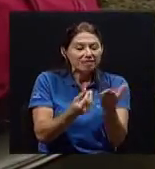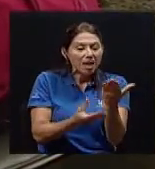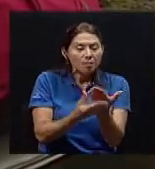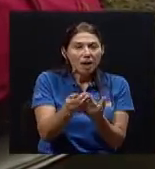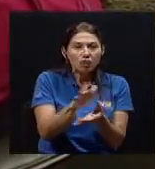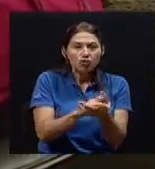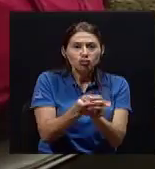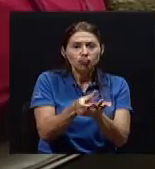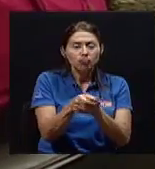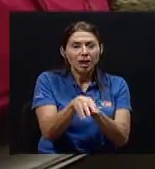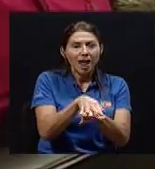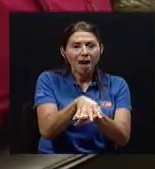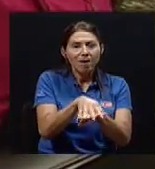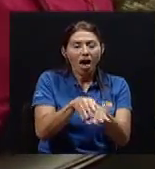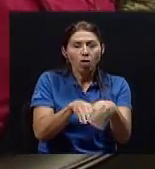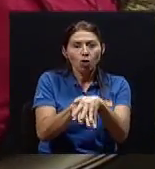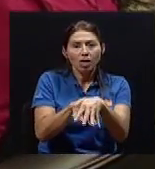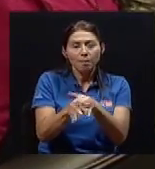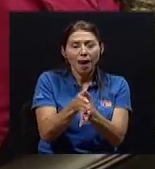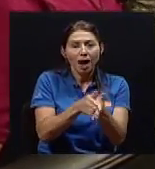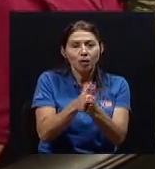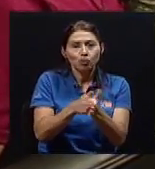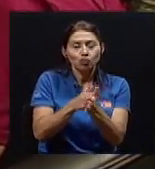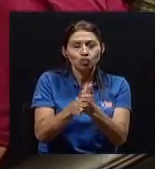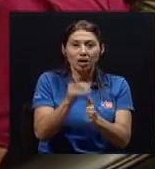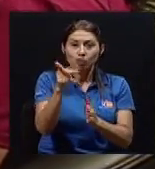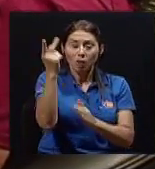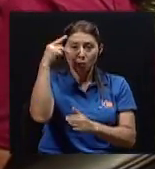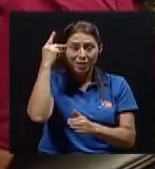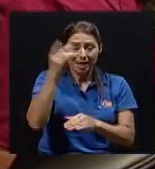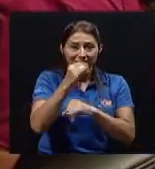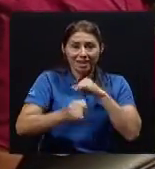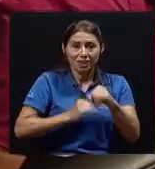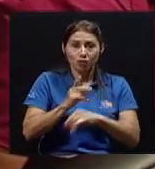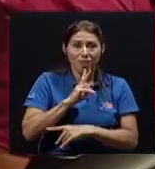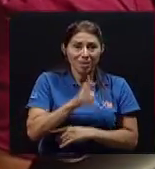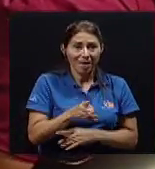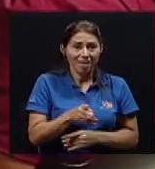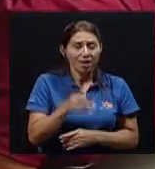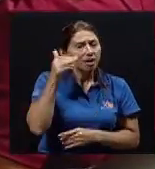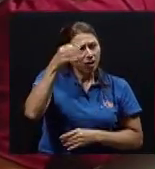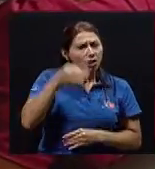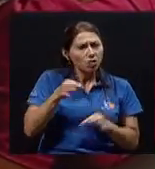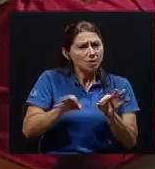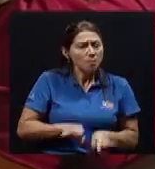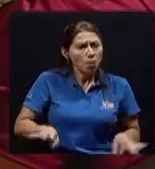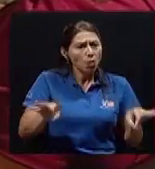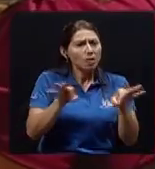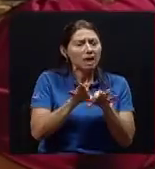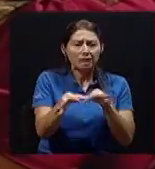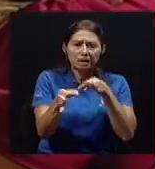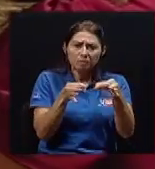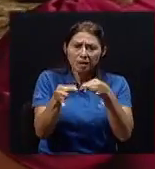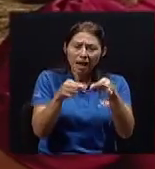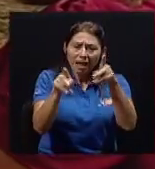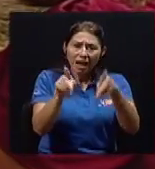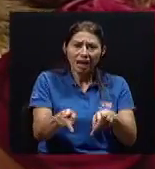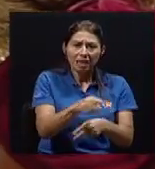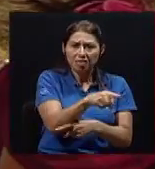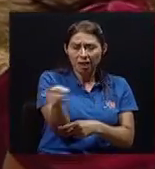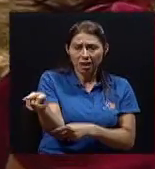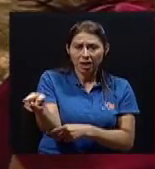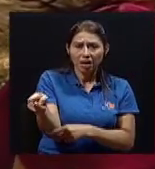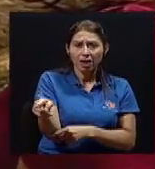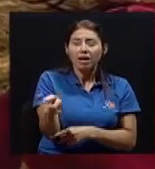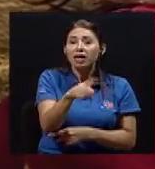es una política internacional, ¿verdad? Creo que es importante, doctor, explicarle a la gente que a veces no tiene claro cómo con